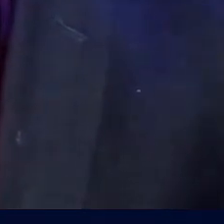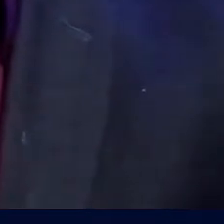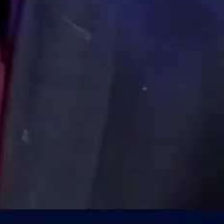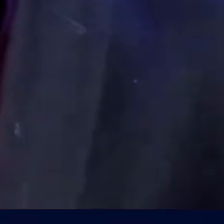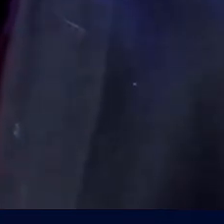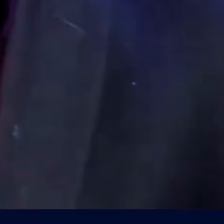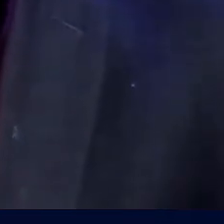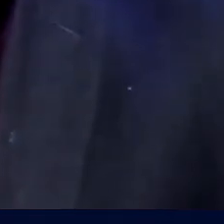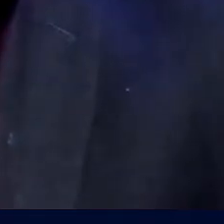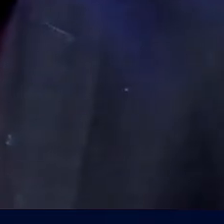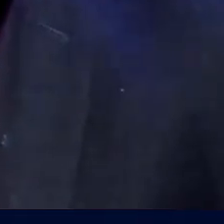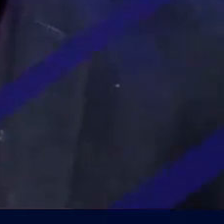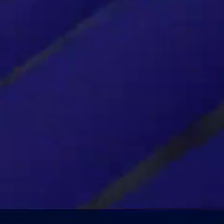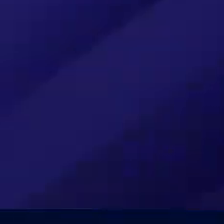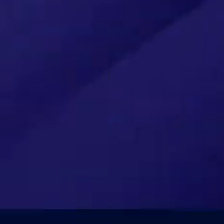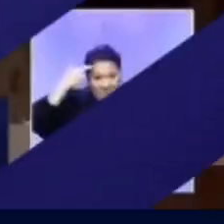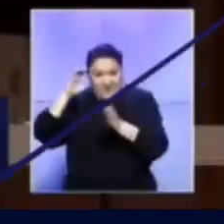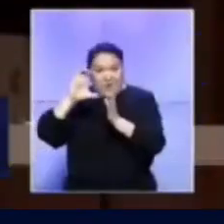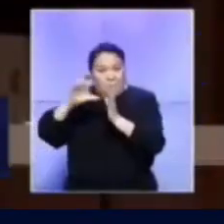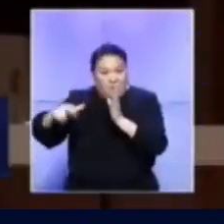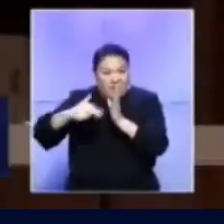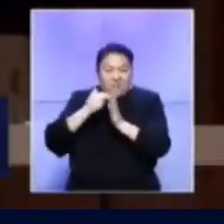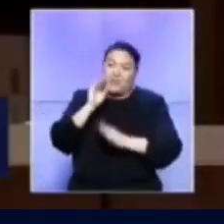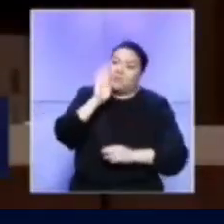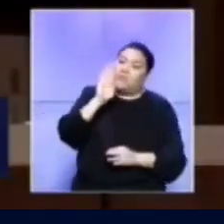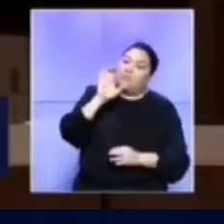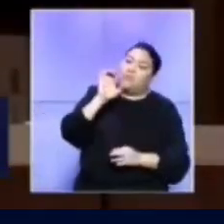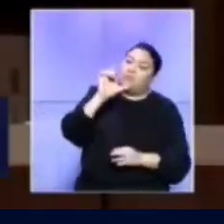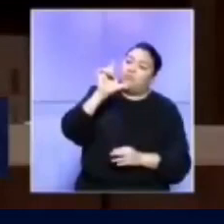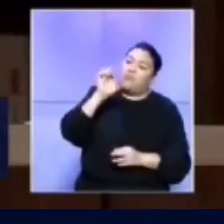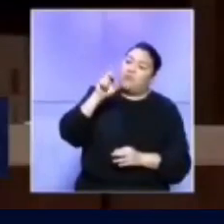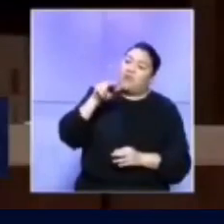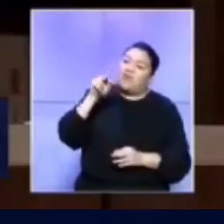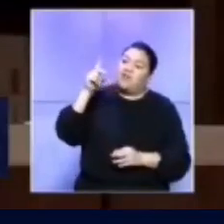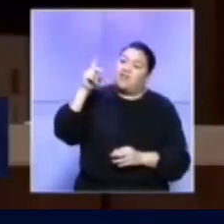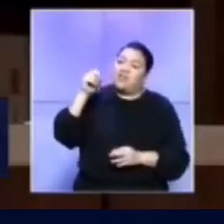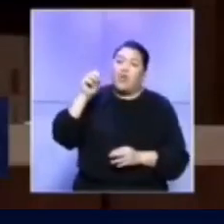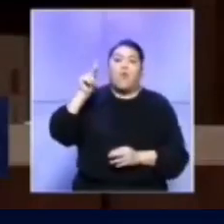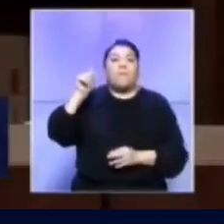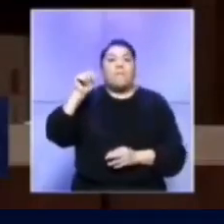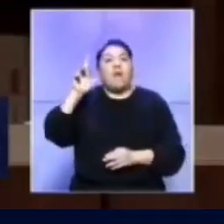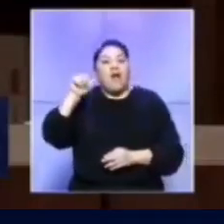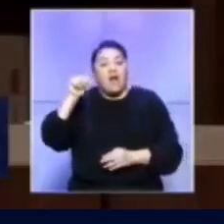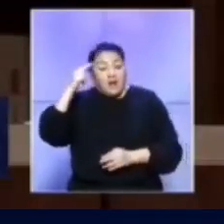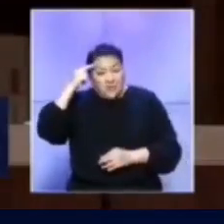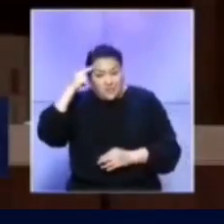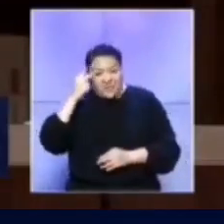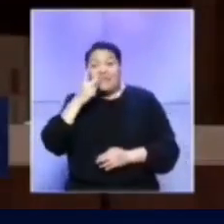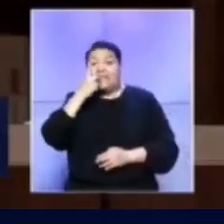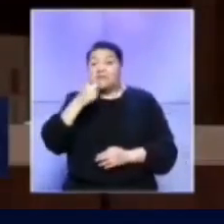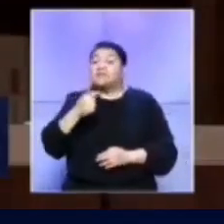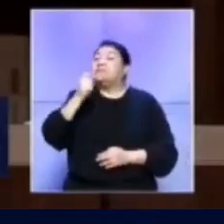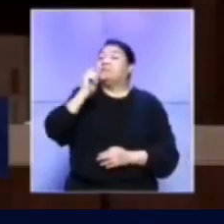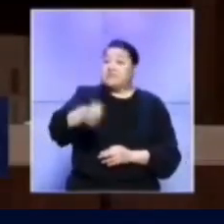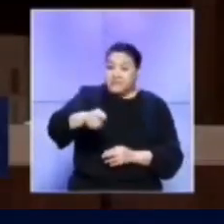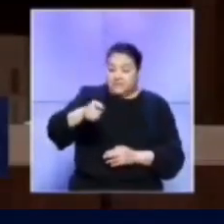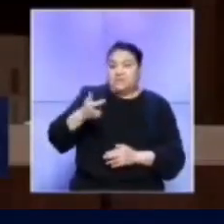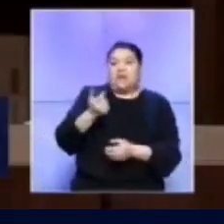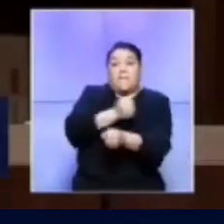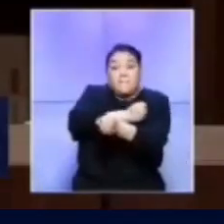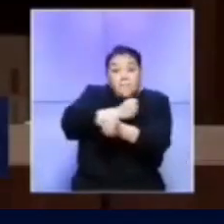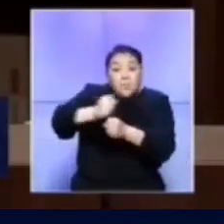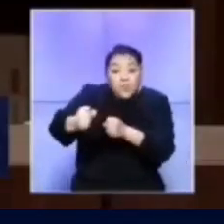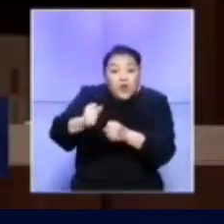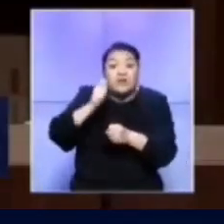Velázquez Pero bueno escuchemos los argumentos para se reconoce que la utilización de la violencia simbólica